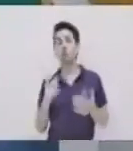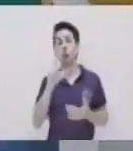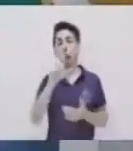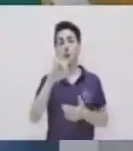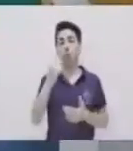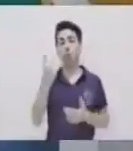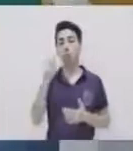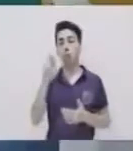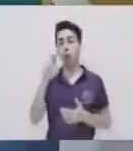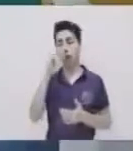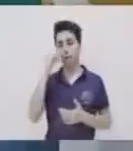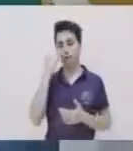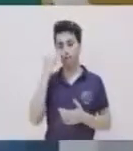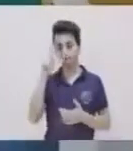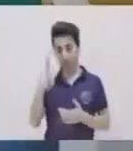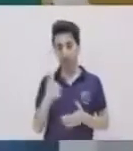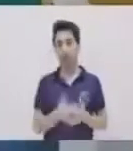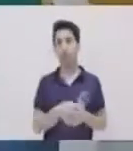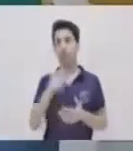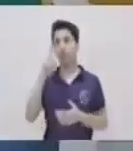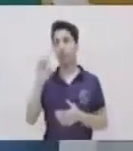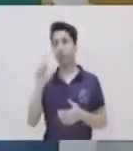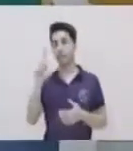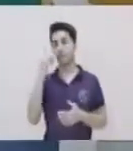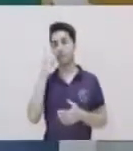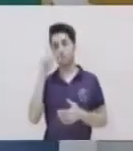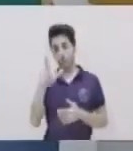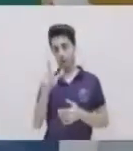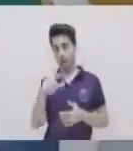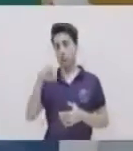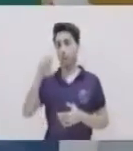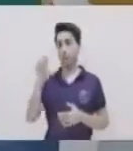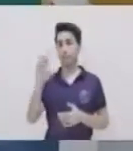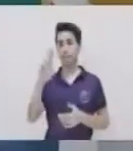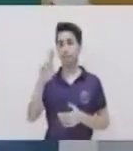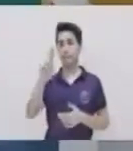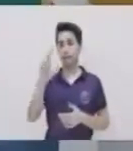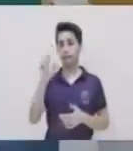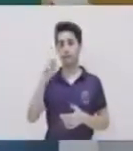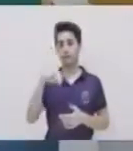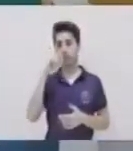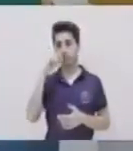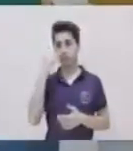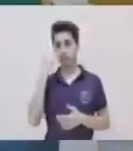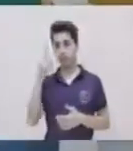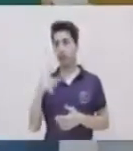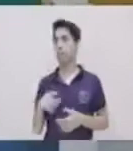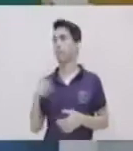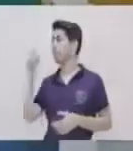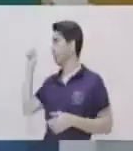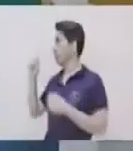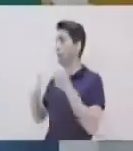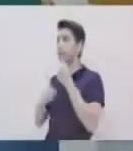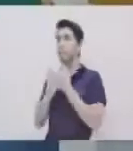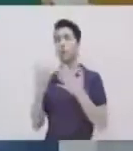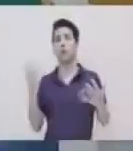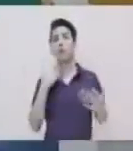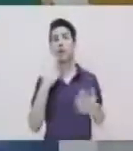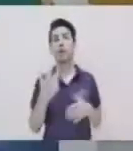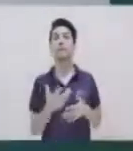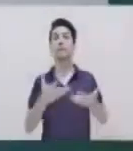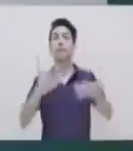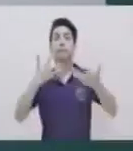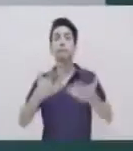cuartiles, deciles y percentiles en problemas como los que tenemos acá. Entonces el primer problema dice, los pesos en libras